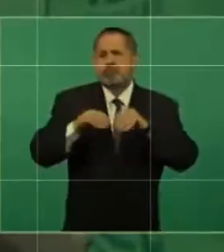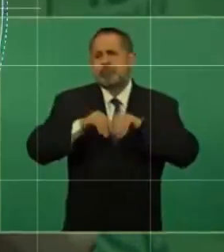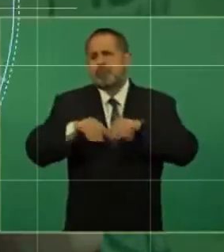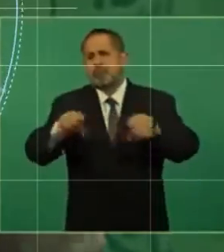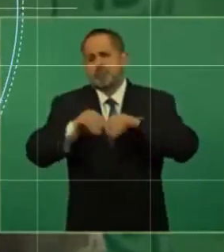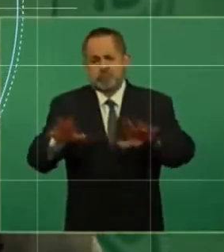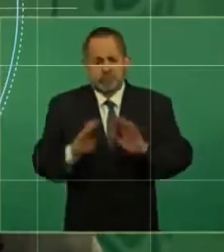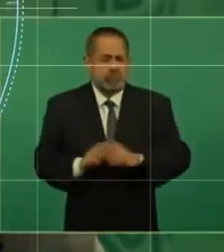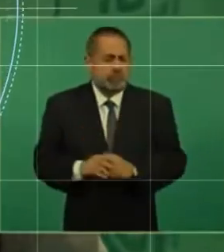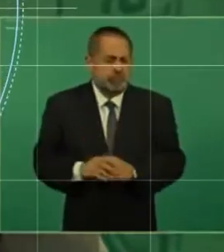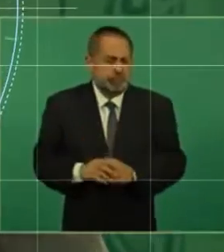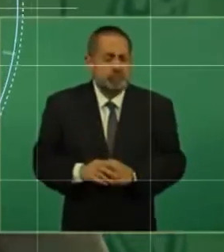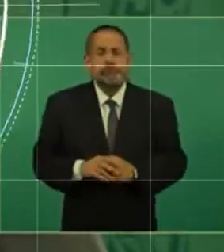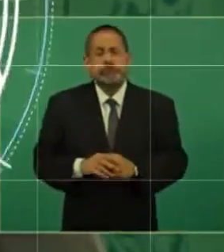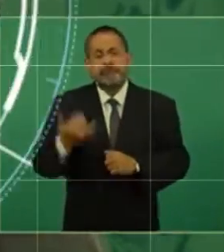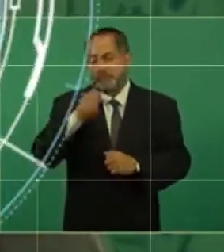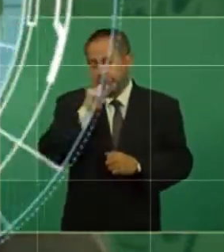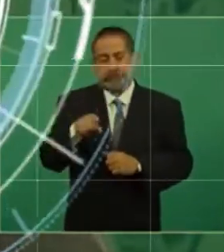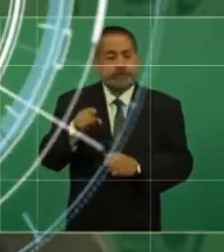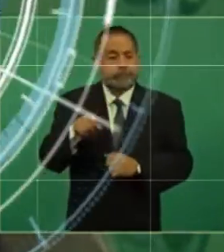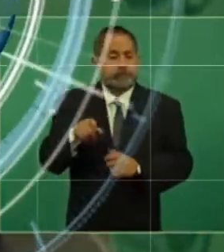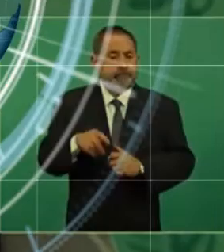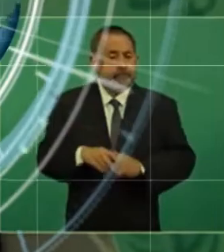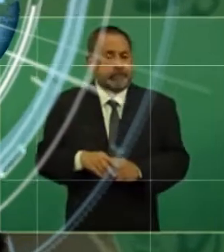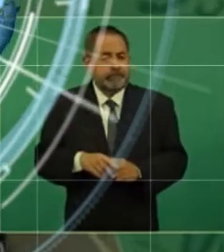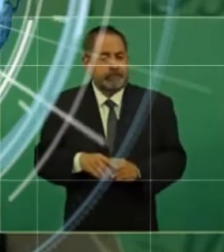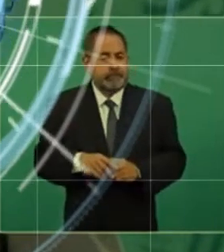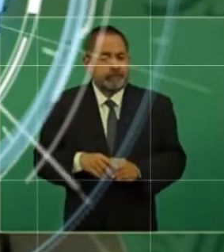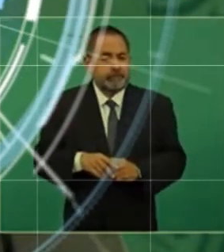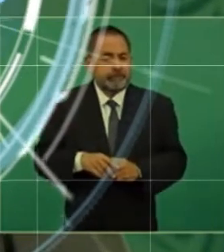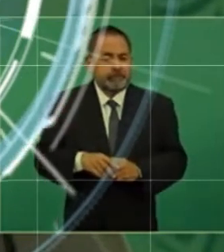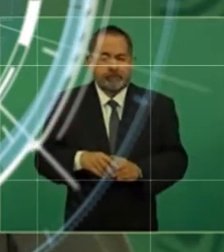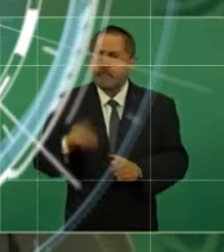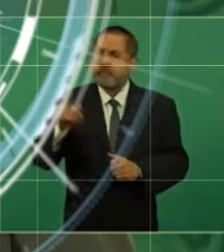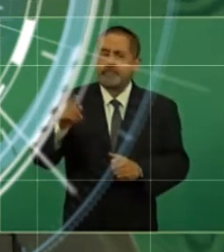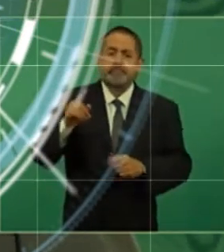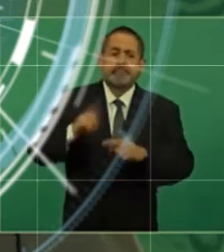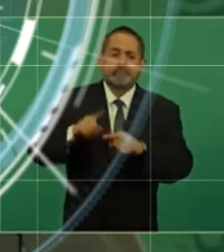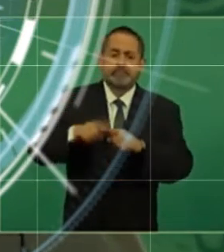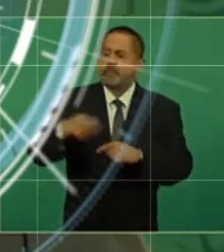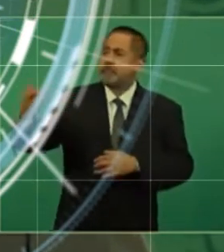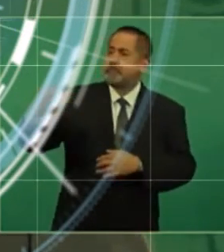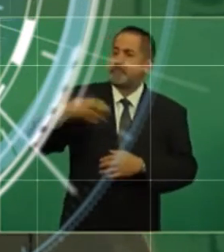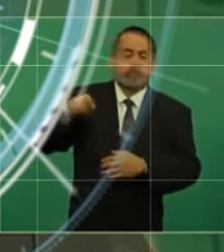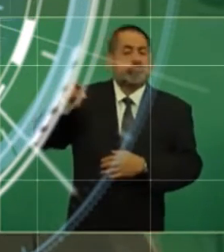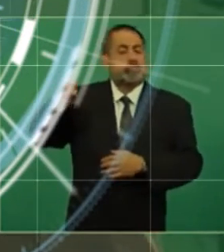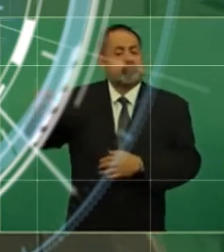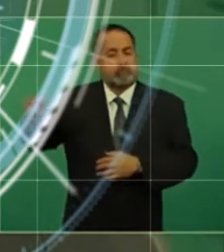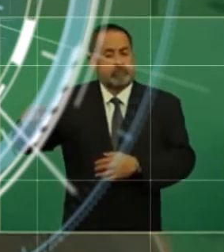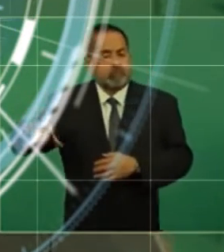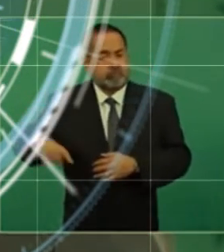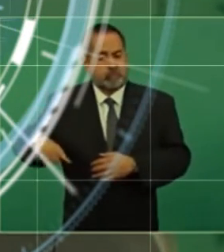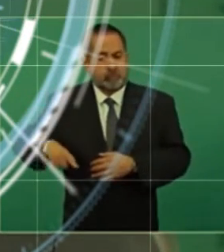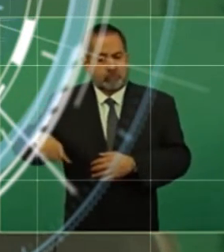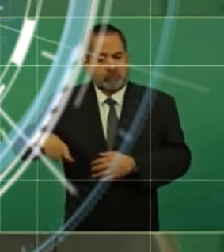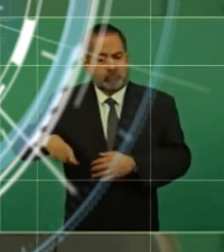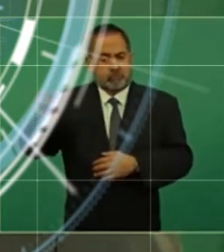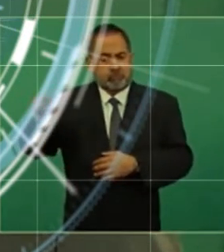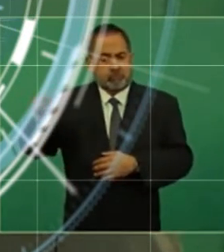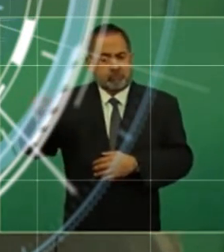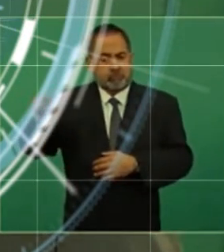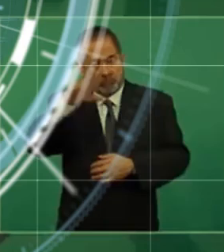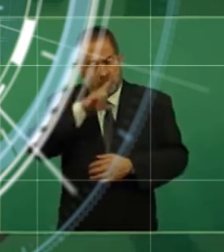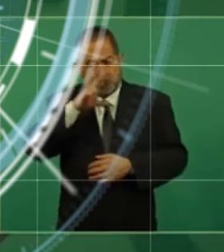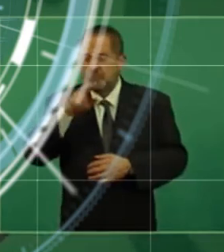Pero también nos mandó el gobierno de